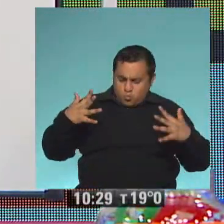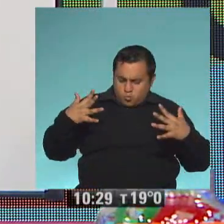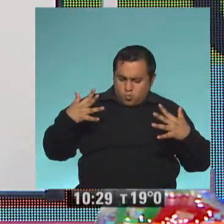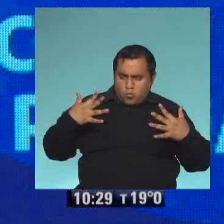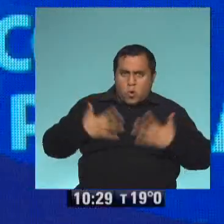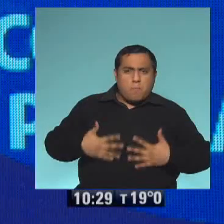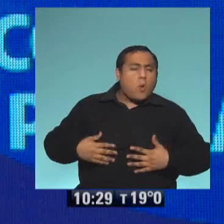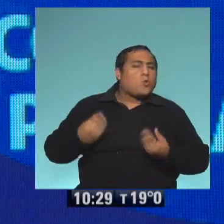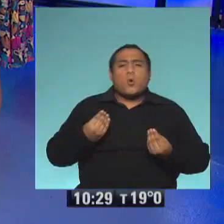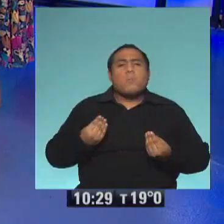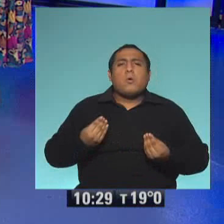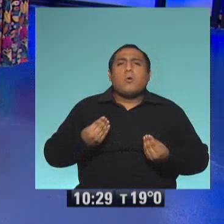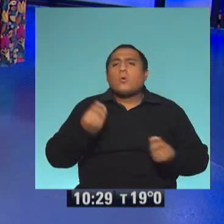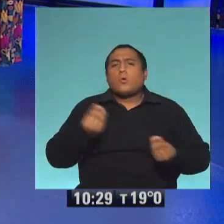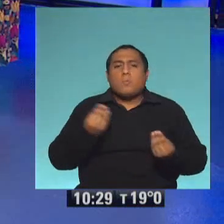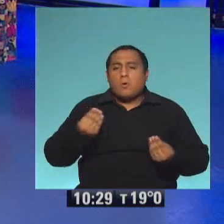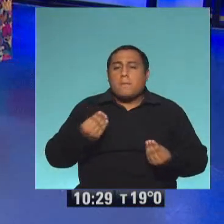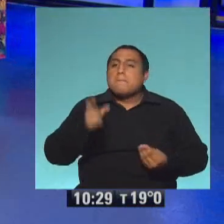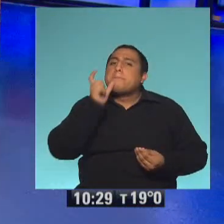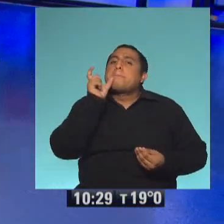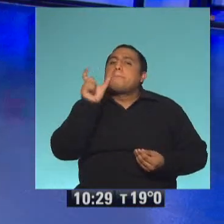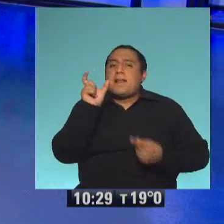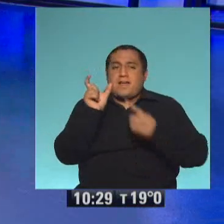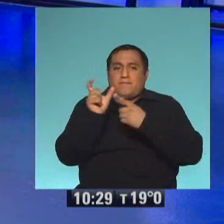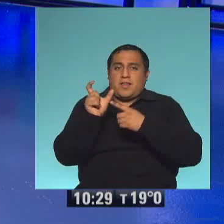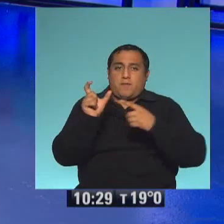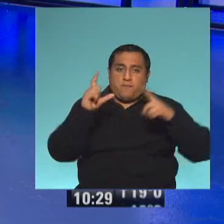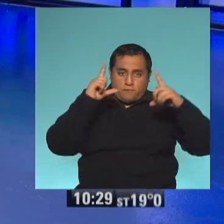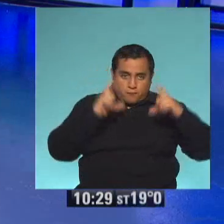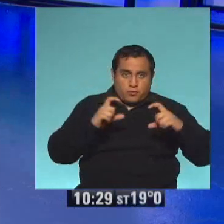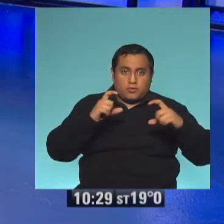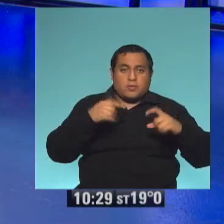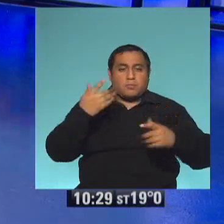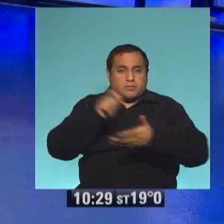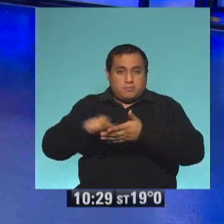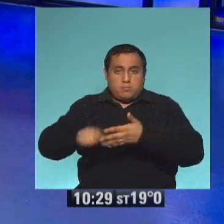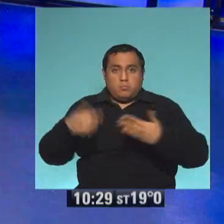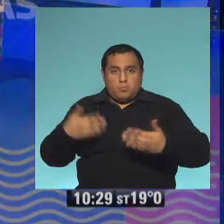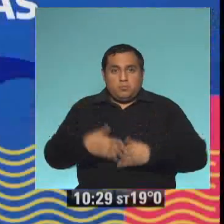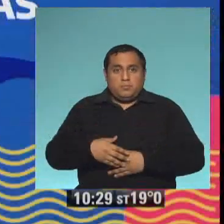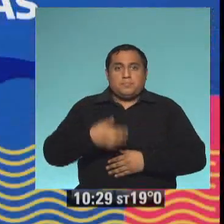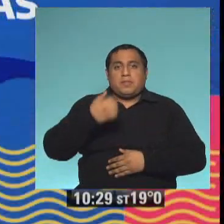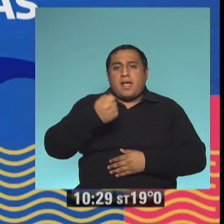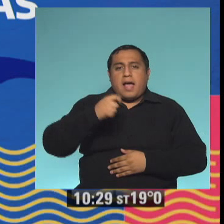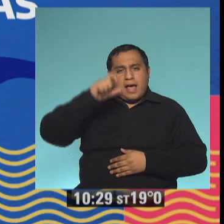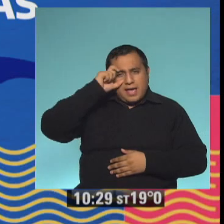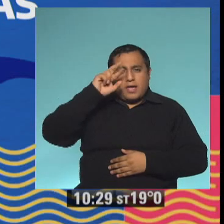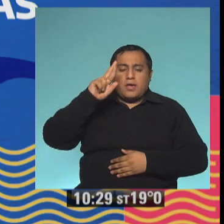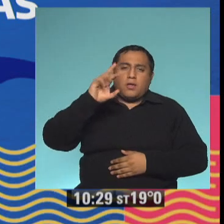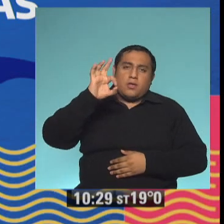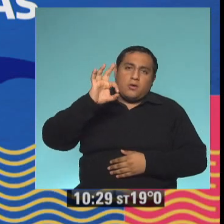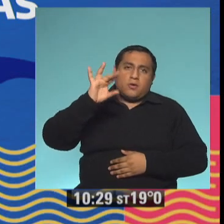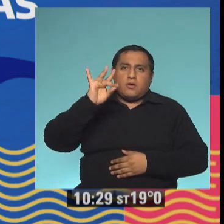pájaros? Aerodinámica. Aerodinámica. Ahí tenemos, miren, ahí pueden sacar una fotito si quieren para después anotar en su cuaderno. Cuerpo aerodinámico.